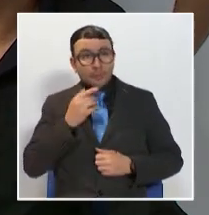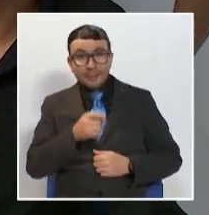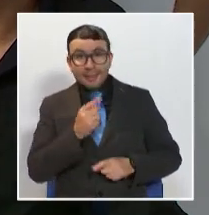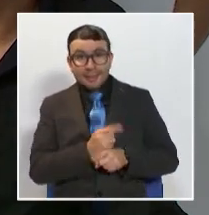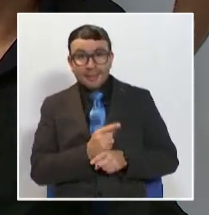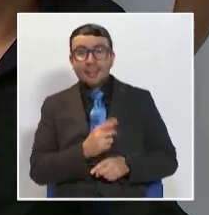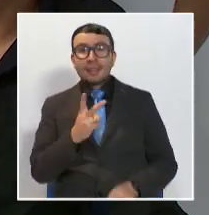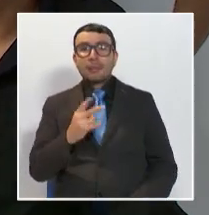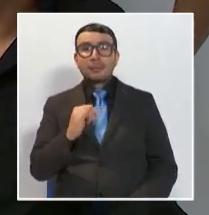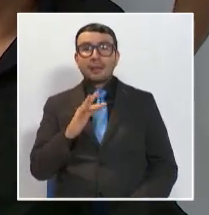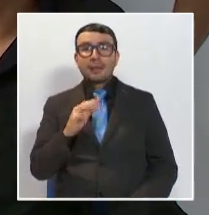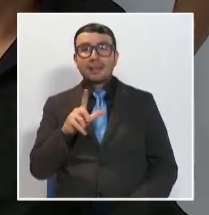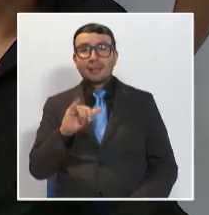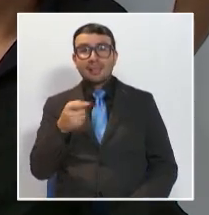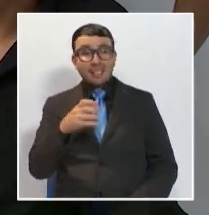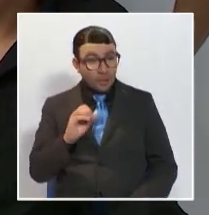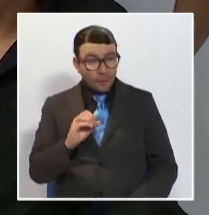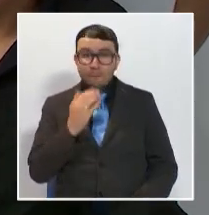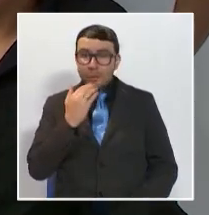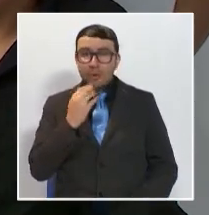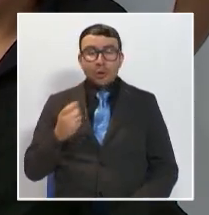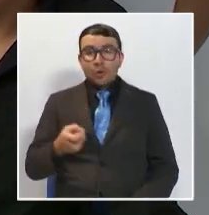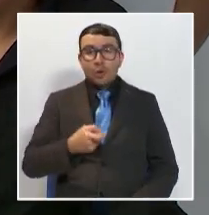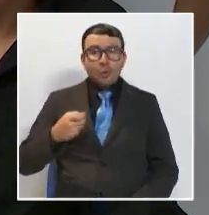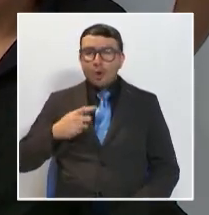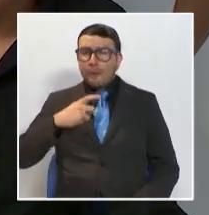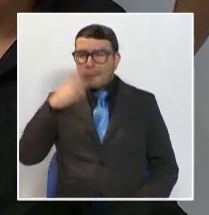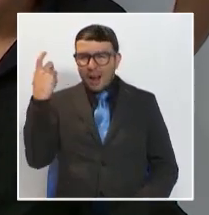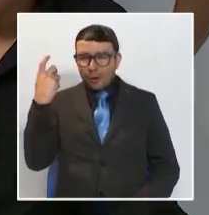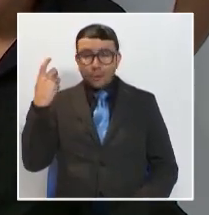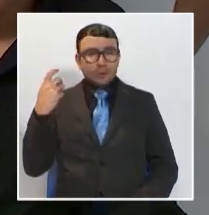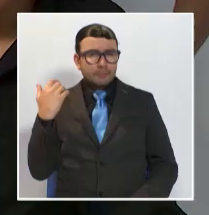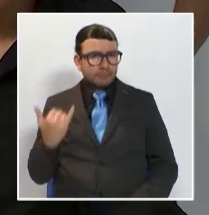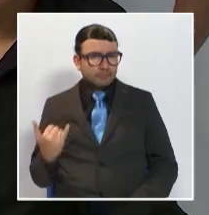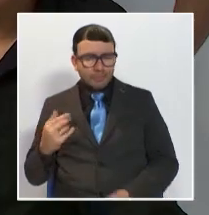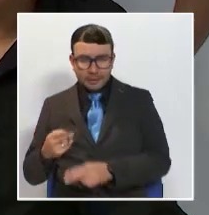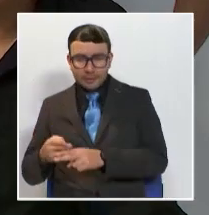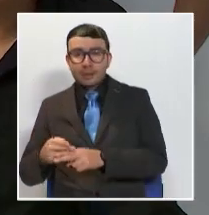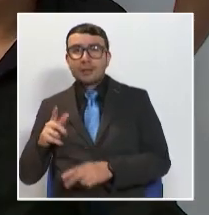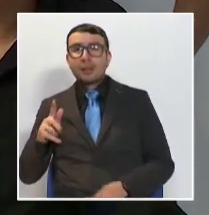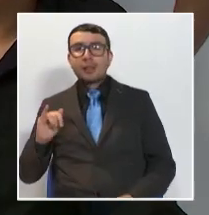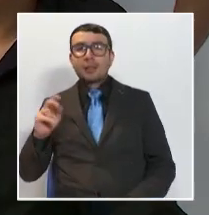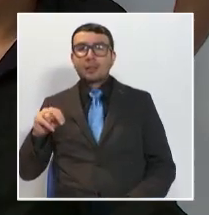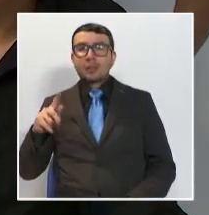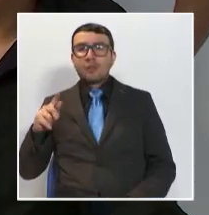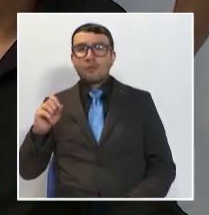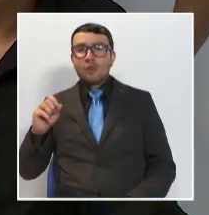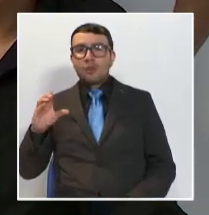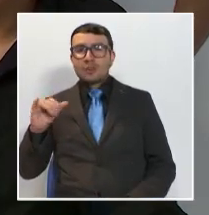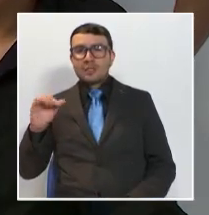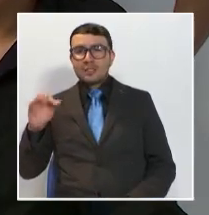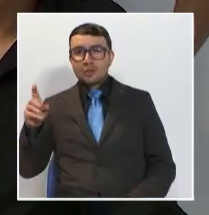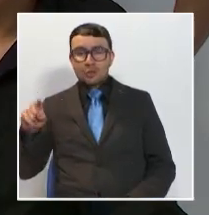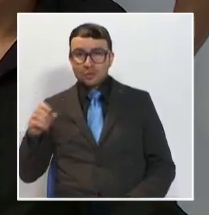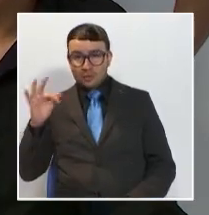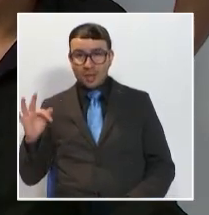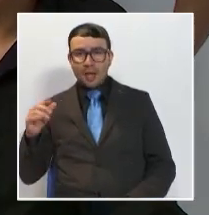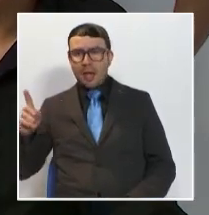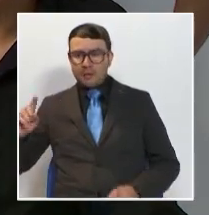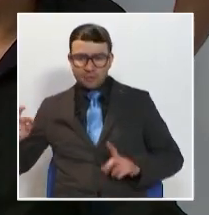esas células del sistema inmunológico, los glóbulos blancos, más específicamente los linfocitos T, terminan atacando las células que producen el